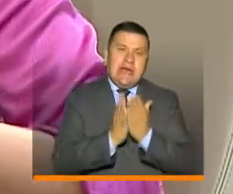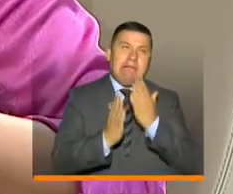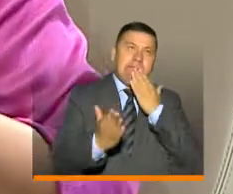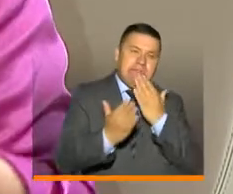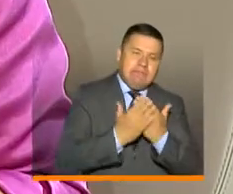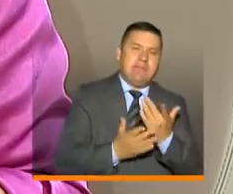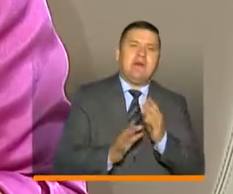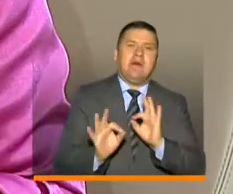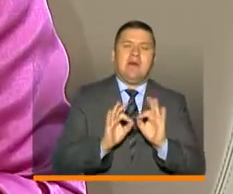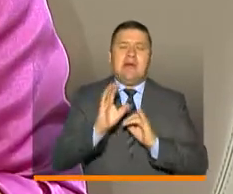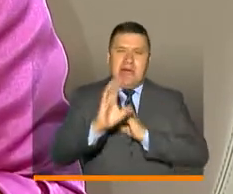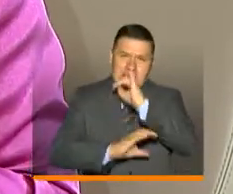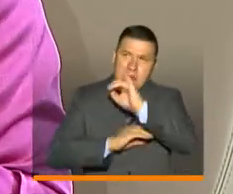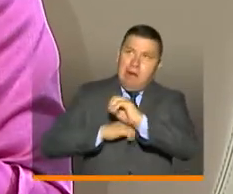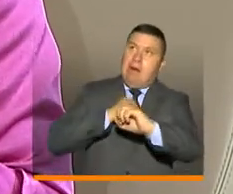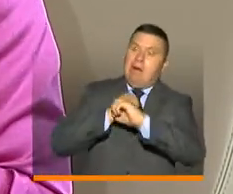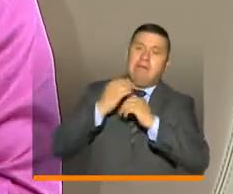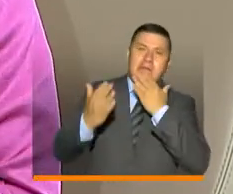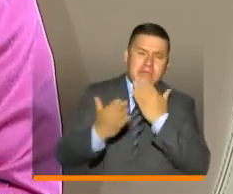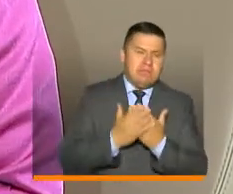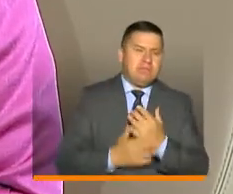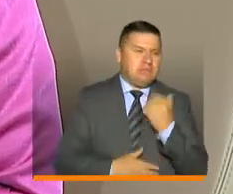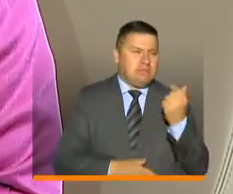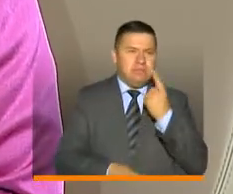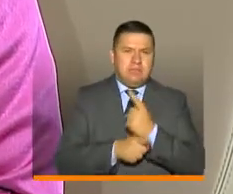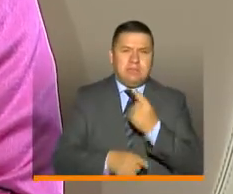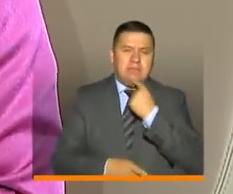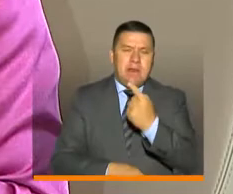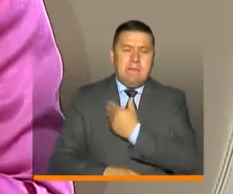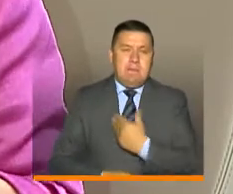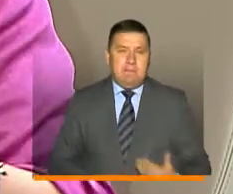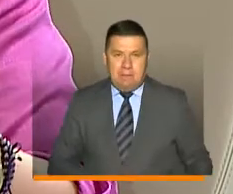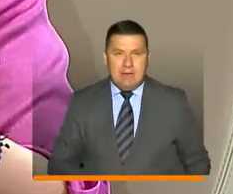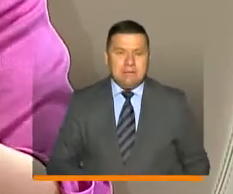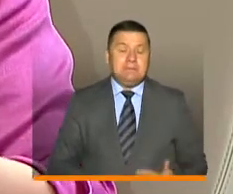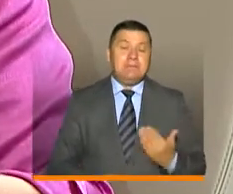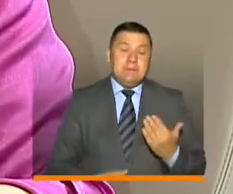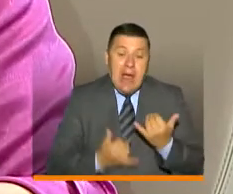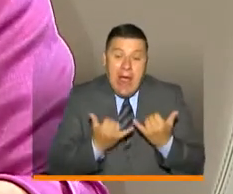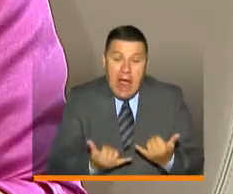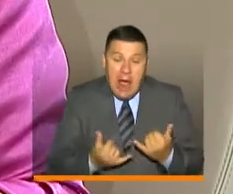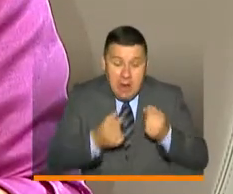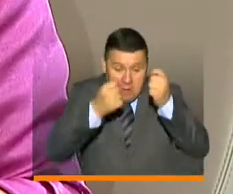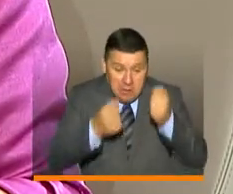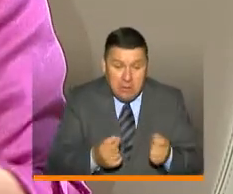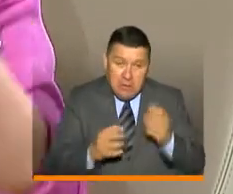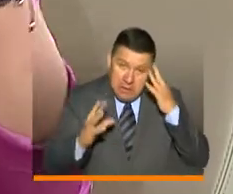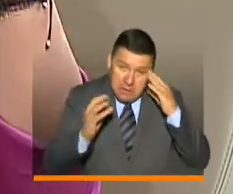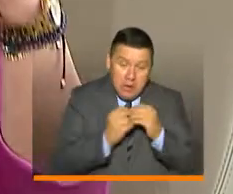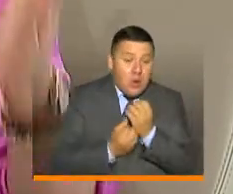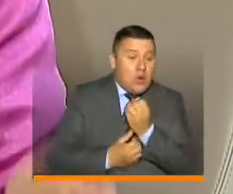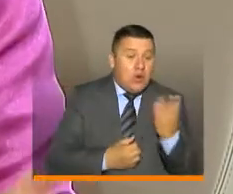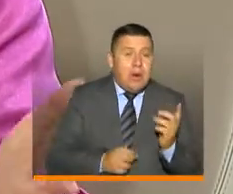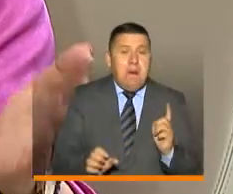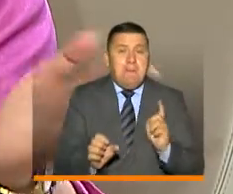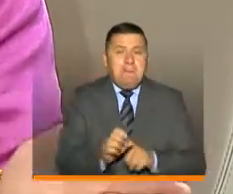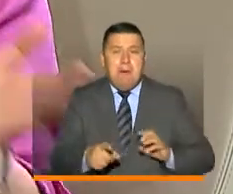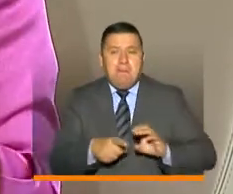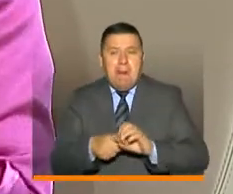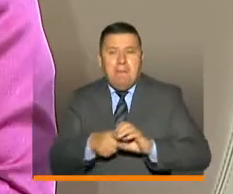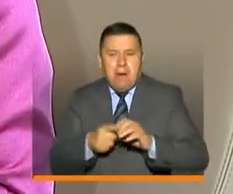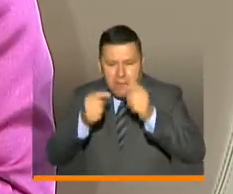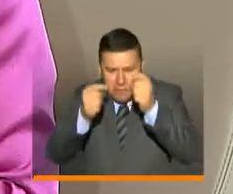educación, con organismos internacionales y, como bien decía el señor presidente, las estimaciones a hoy, acorde al número de matriculados